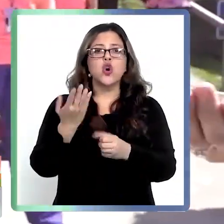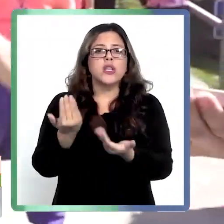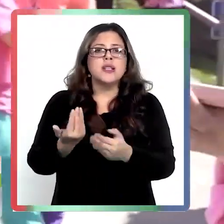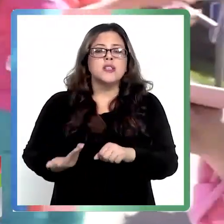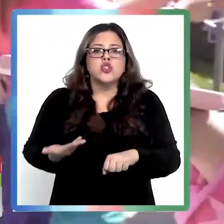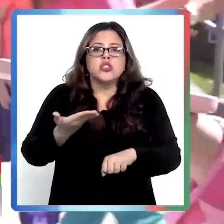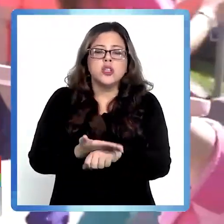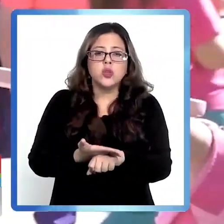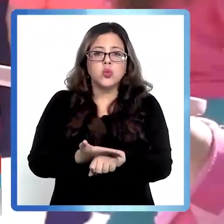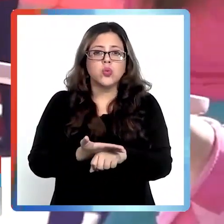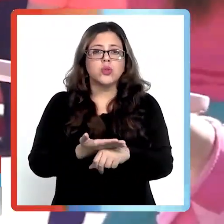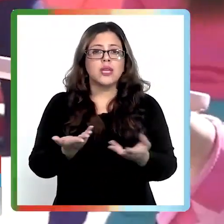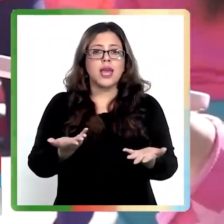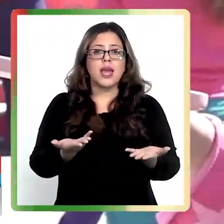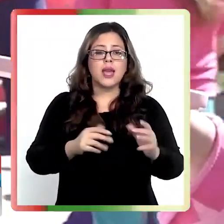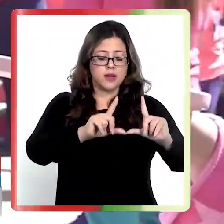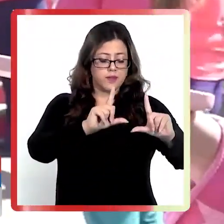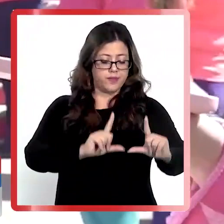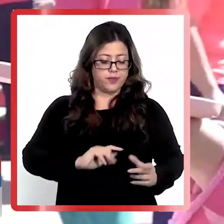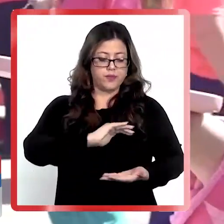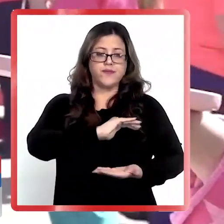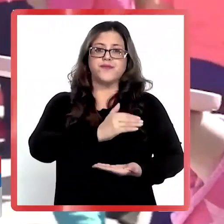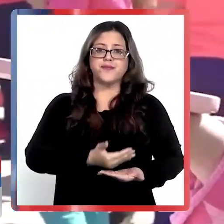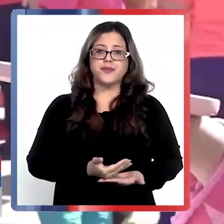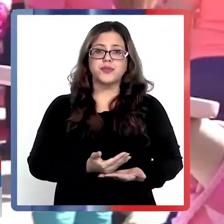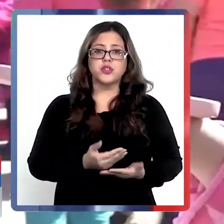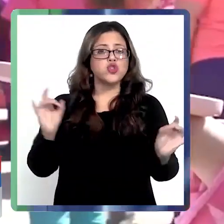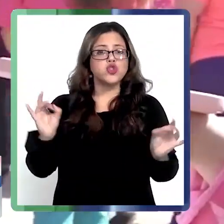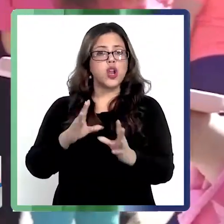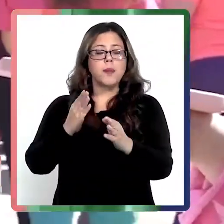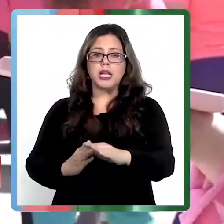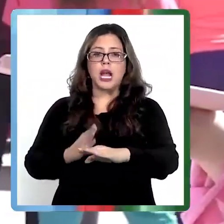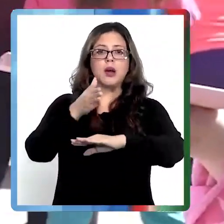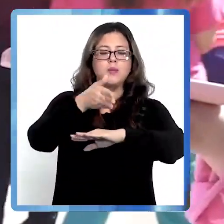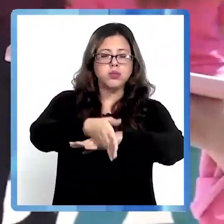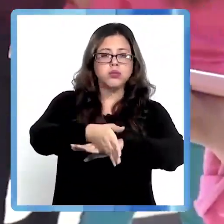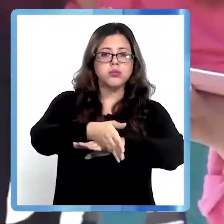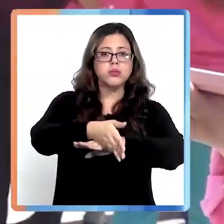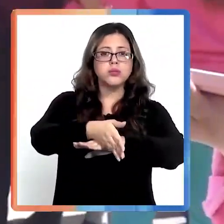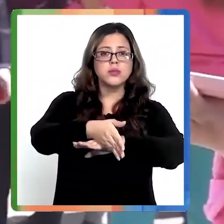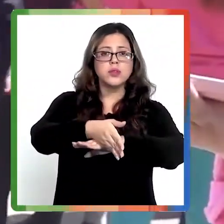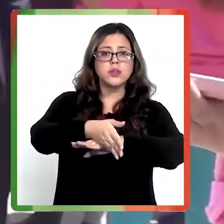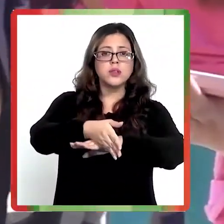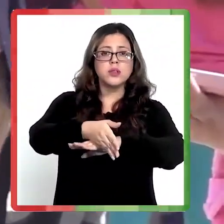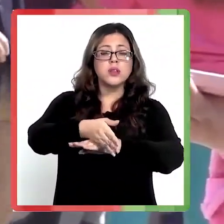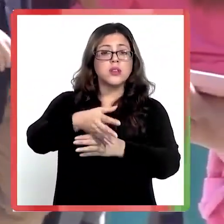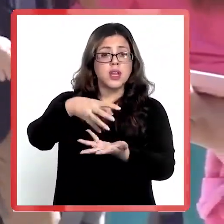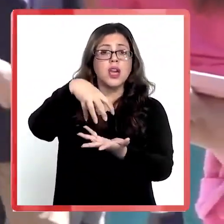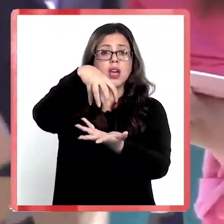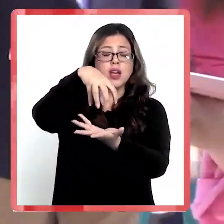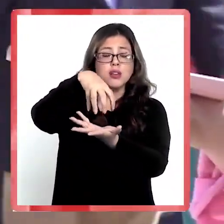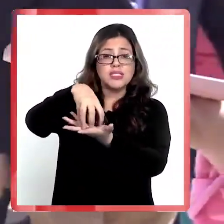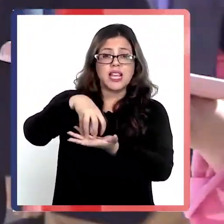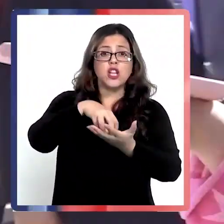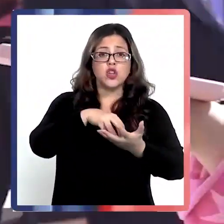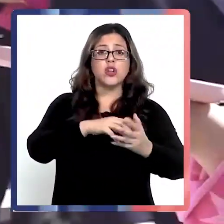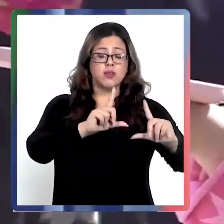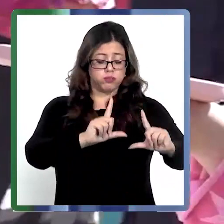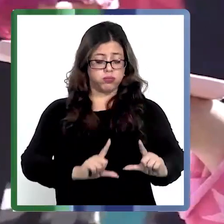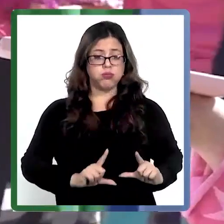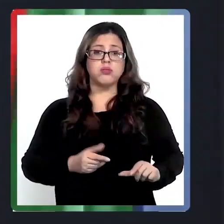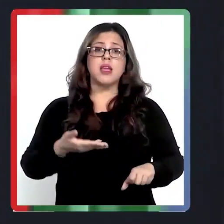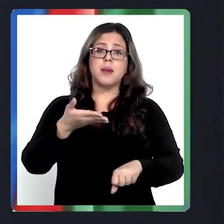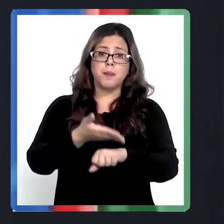una solicitud para realizar una mamografía. Deben ir a los centros en que tengan mamógrafo, obviamente, y